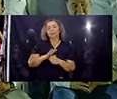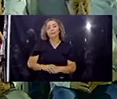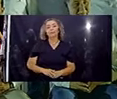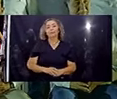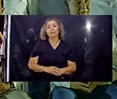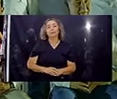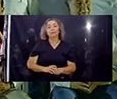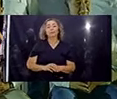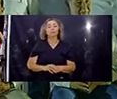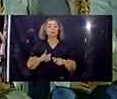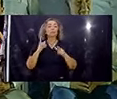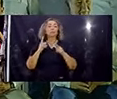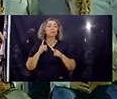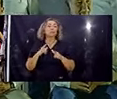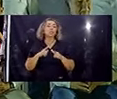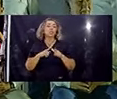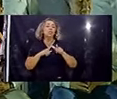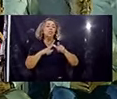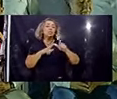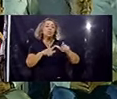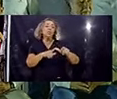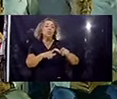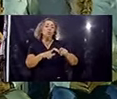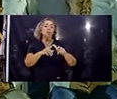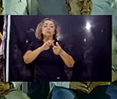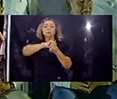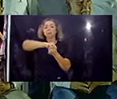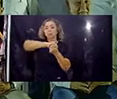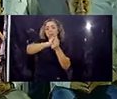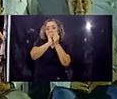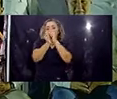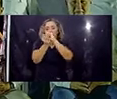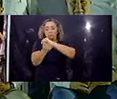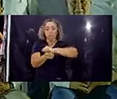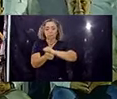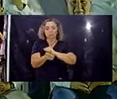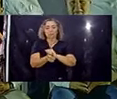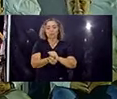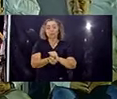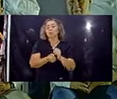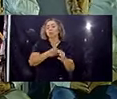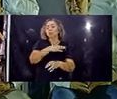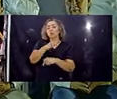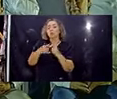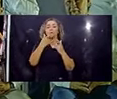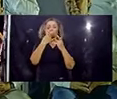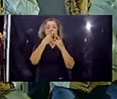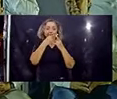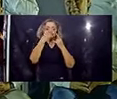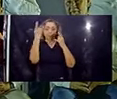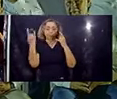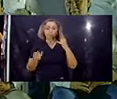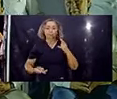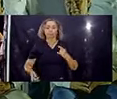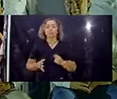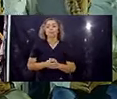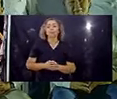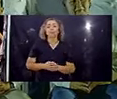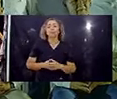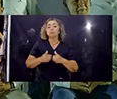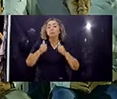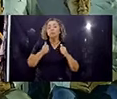que siguió que continuó que avanzó la transformación de nuestro país y va a quedar en